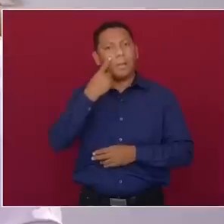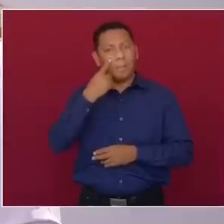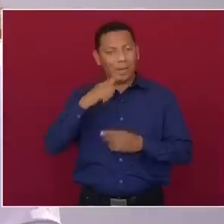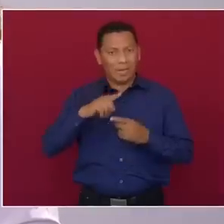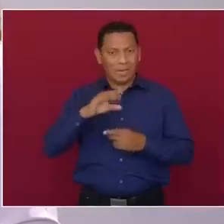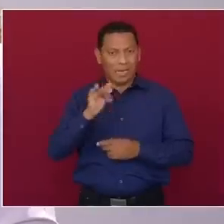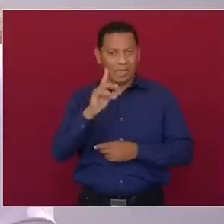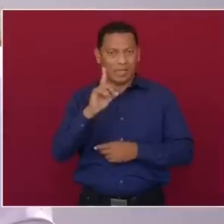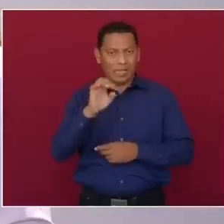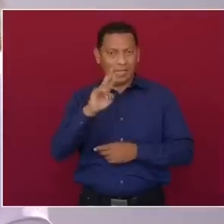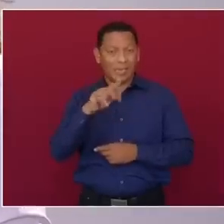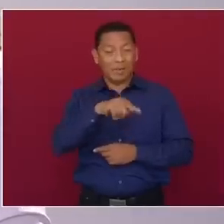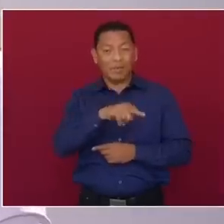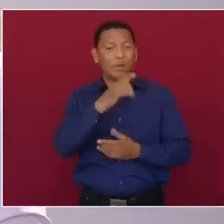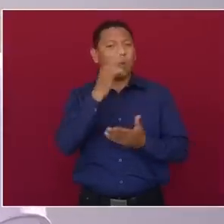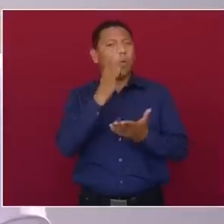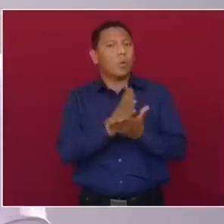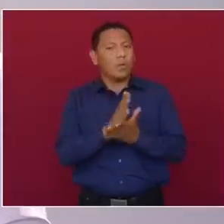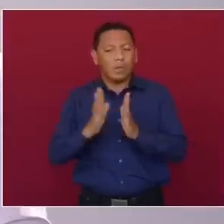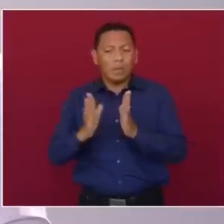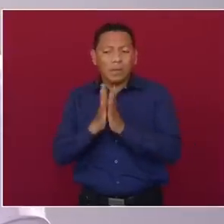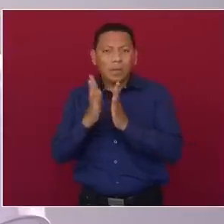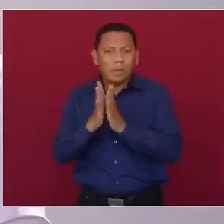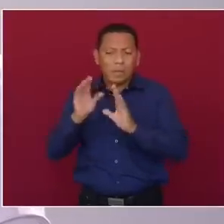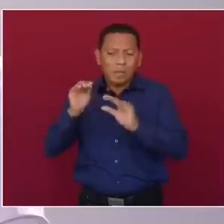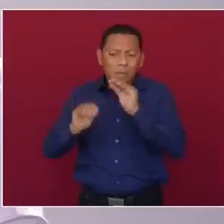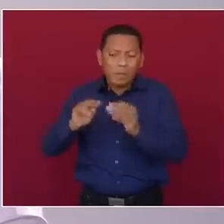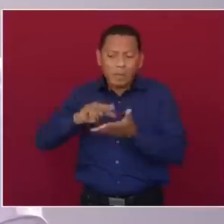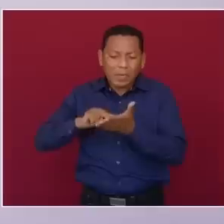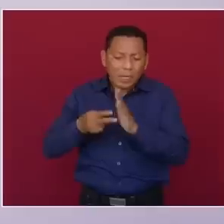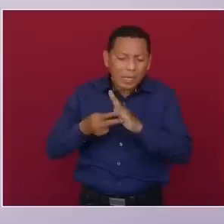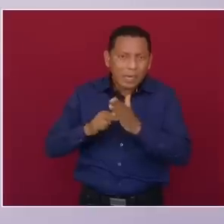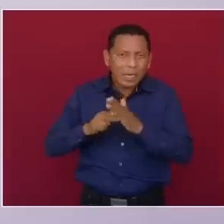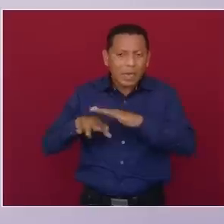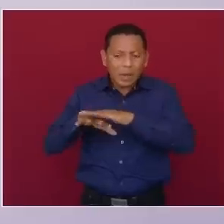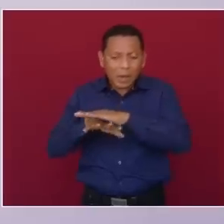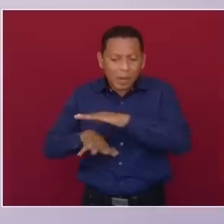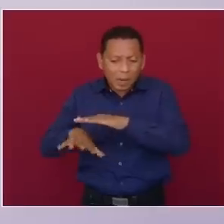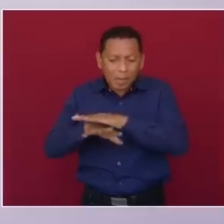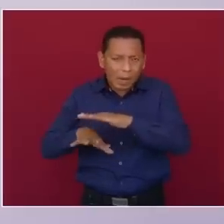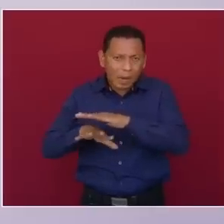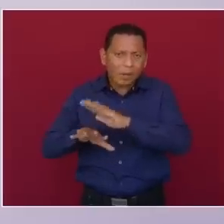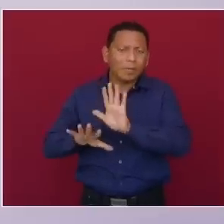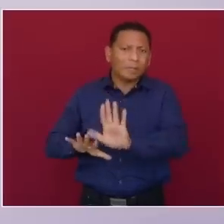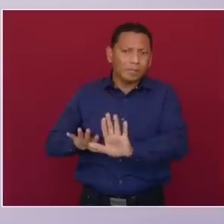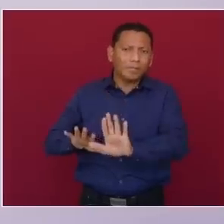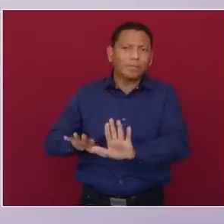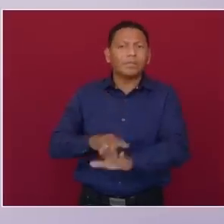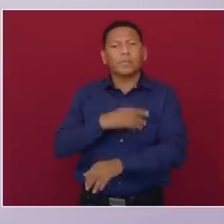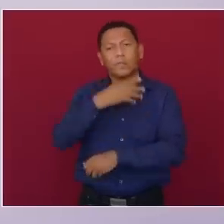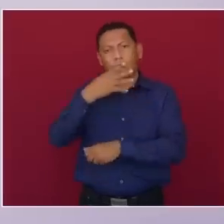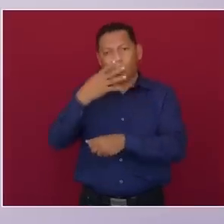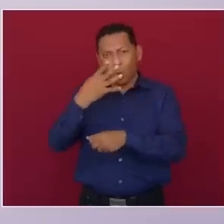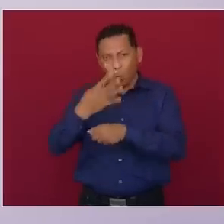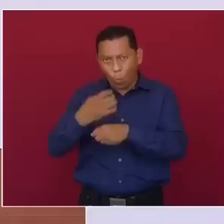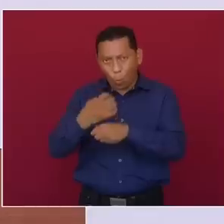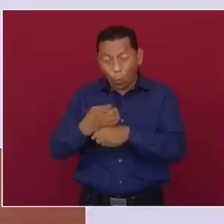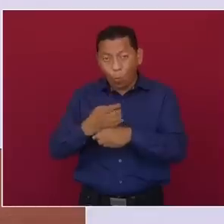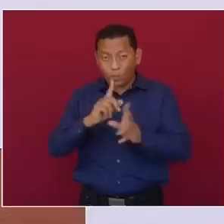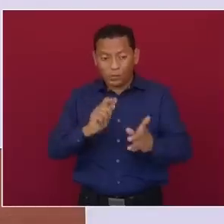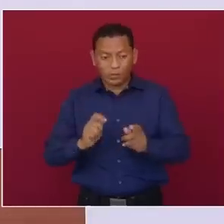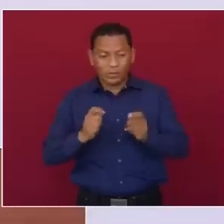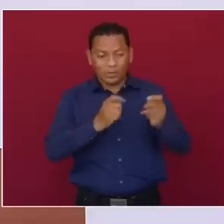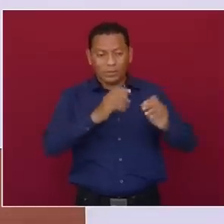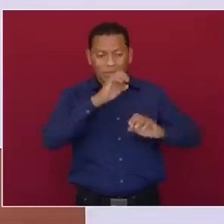última empresa solo participó en la etapa de ingeniería básica y posteriormente el paquete 4 fue asignado